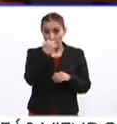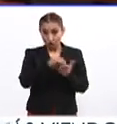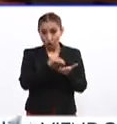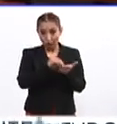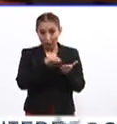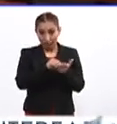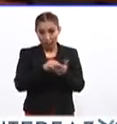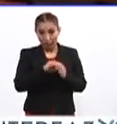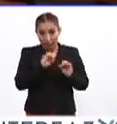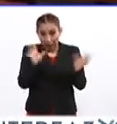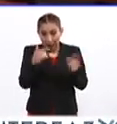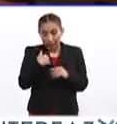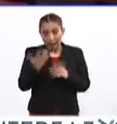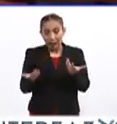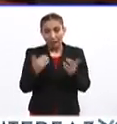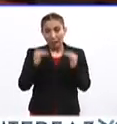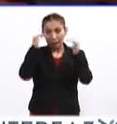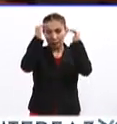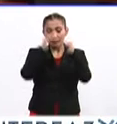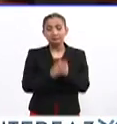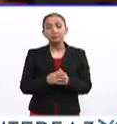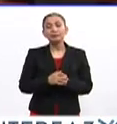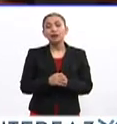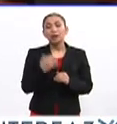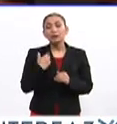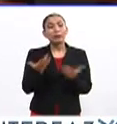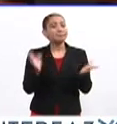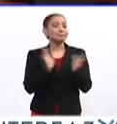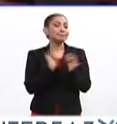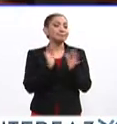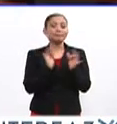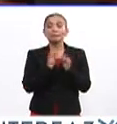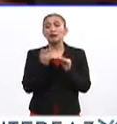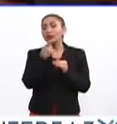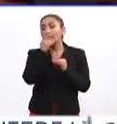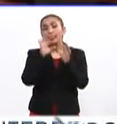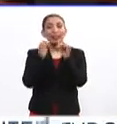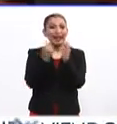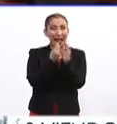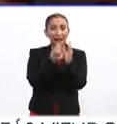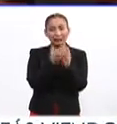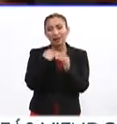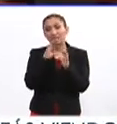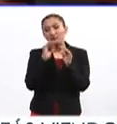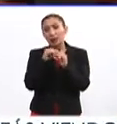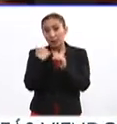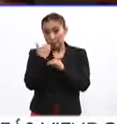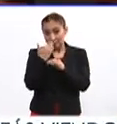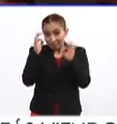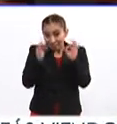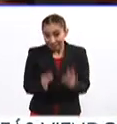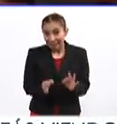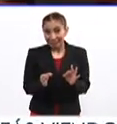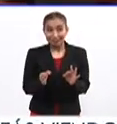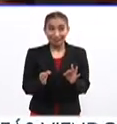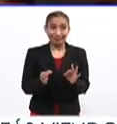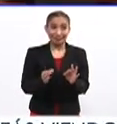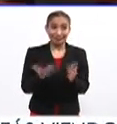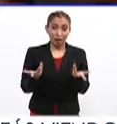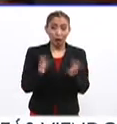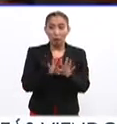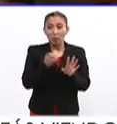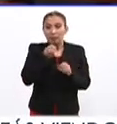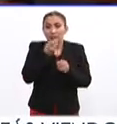alumna todavía, claro, de niveles más altos, de nivel más alto. Entonces trataba yo de explicarles, pero pues no siempre había